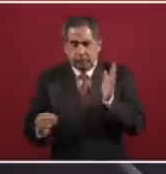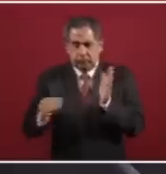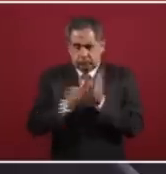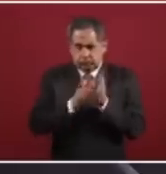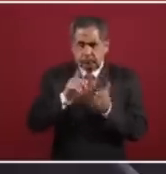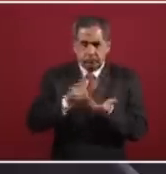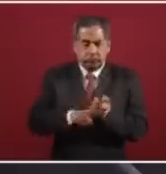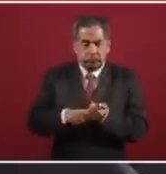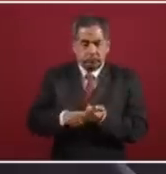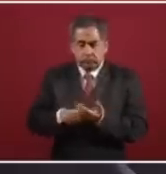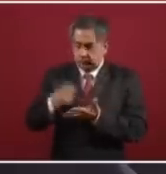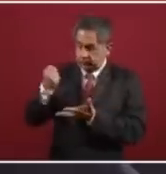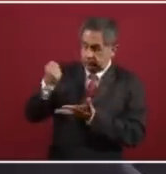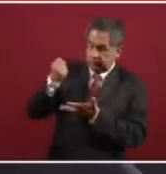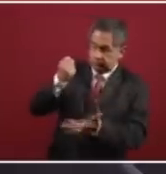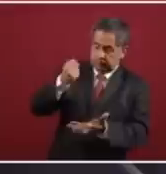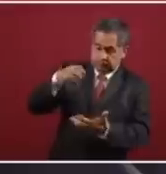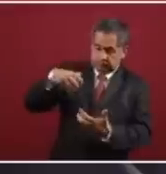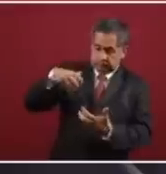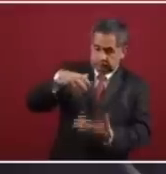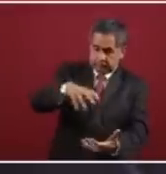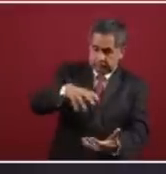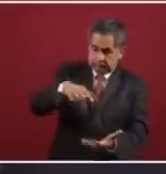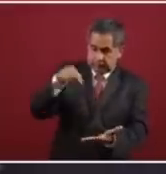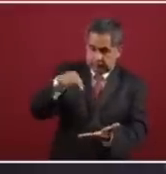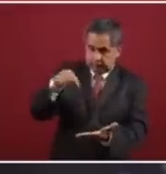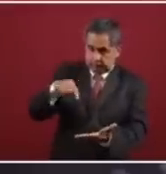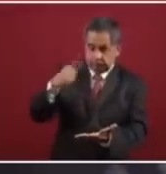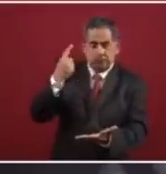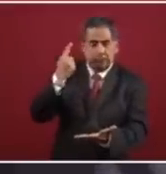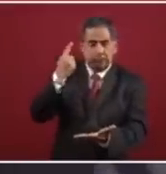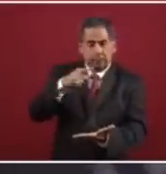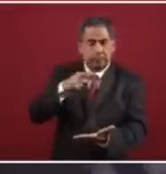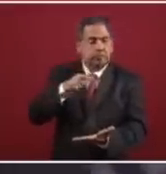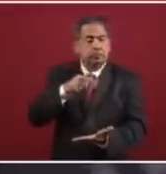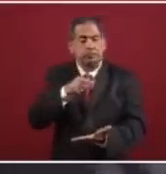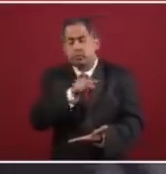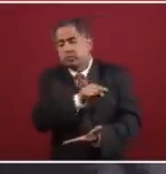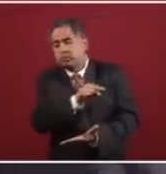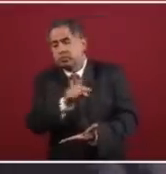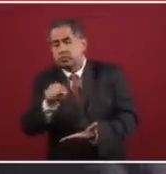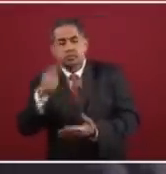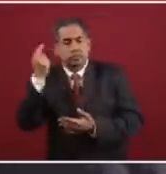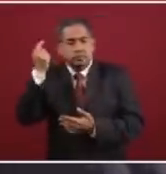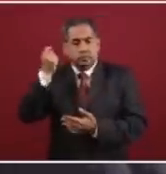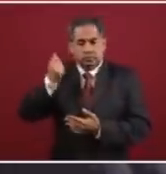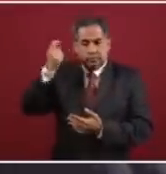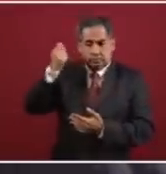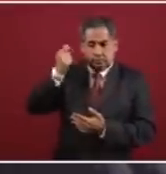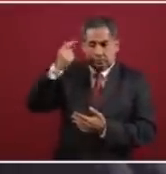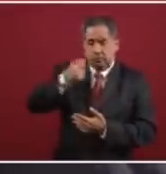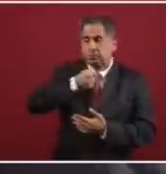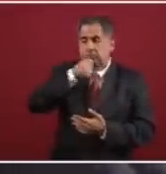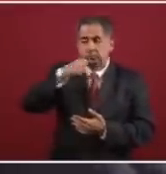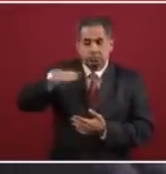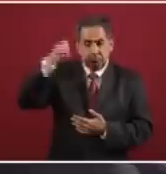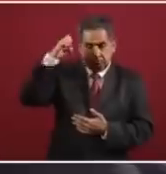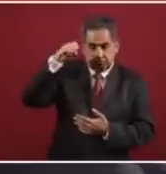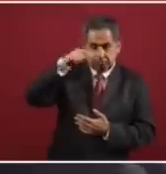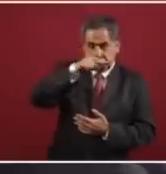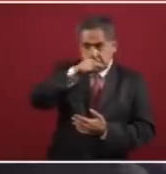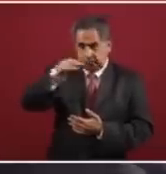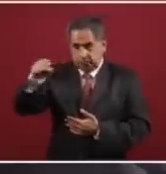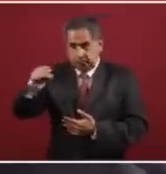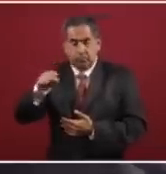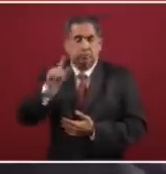el presupuesto destinado a las pensiones de adultos mayores